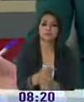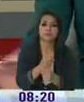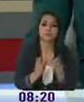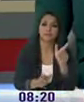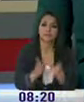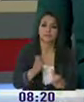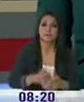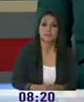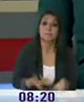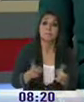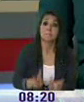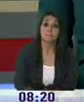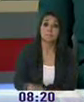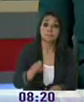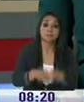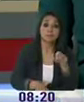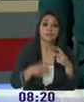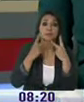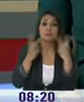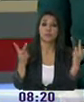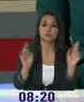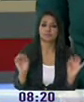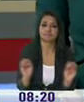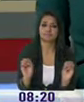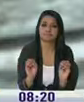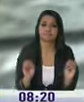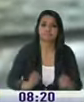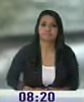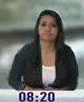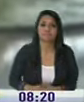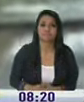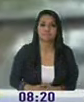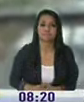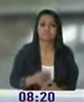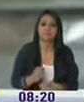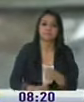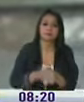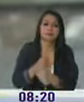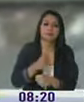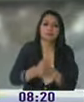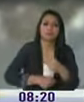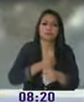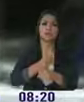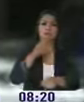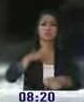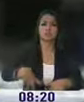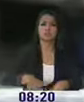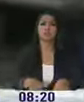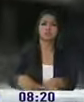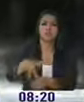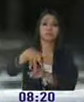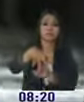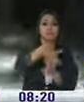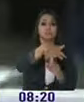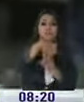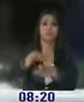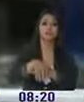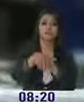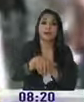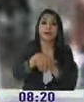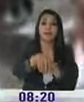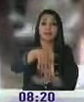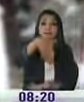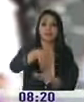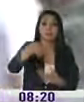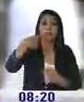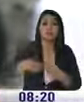además de evitar daños al espacio público. Por varios años, la laguna artificial del Parque La Alameda en el centro de la capital